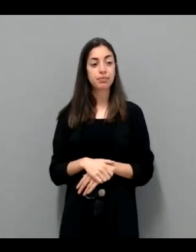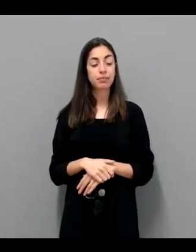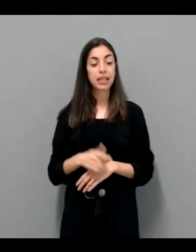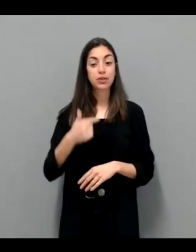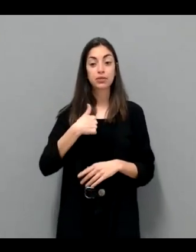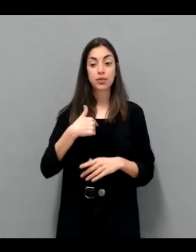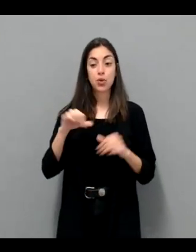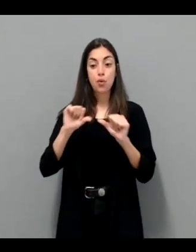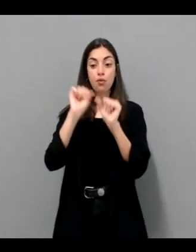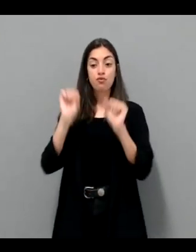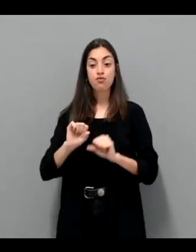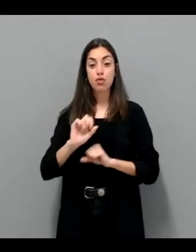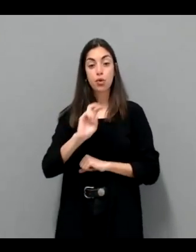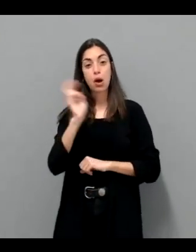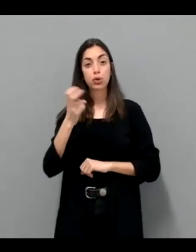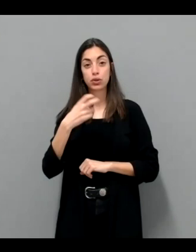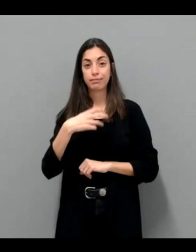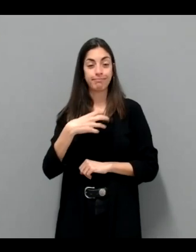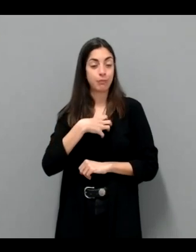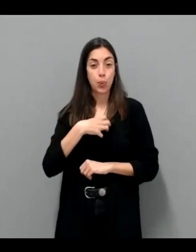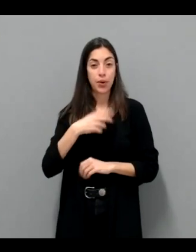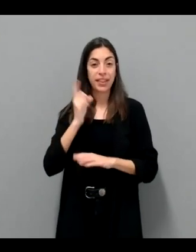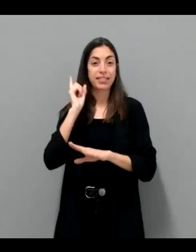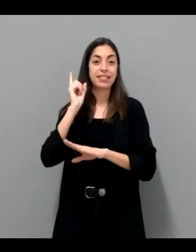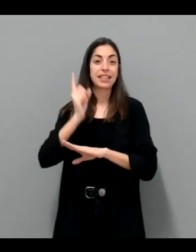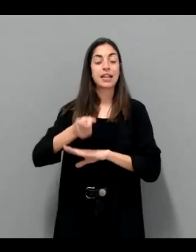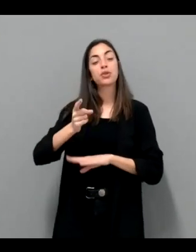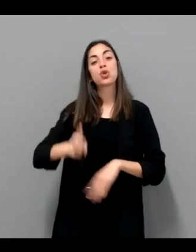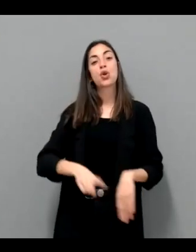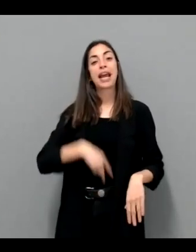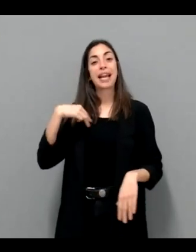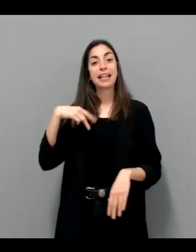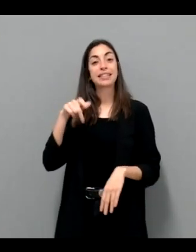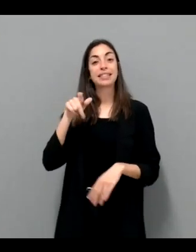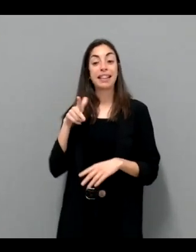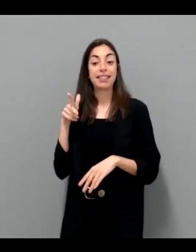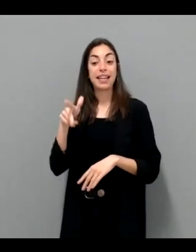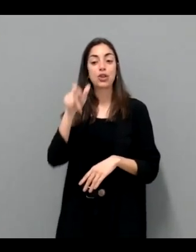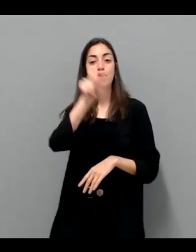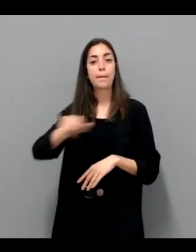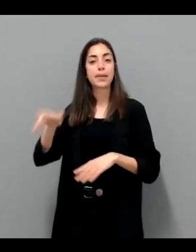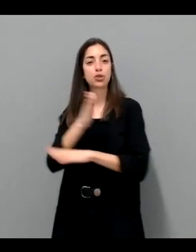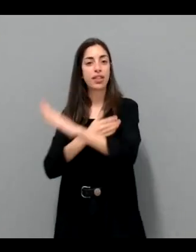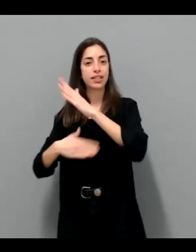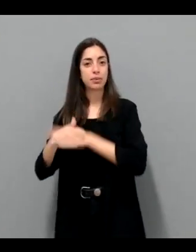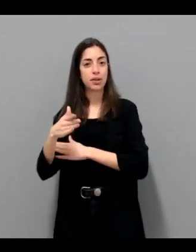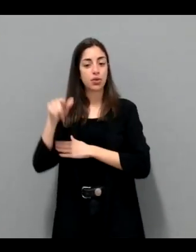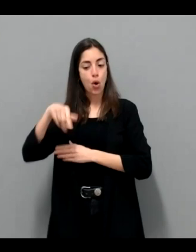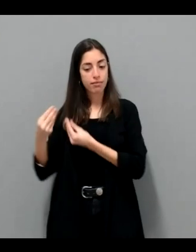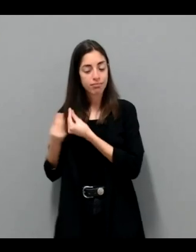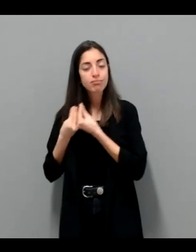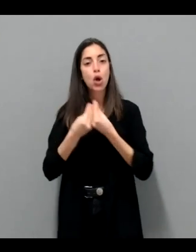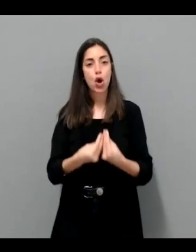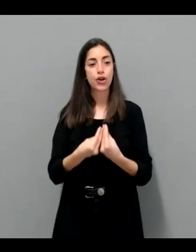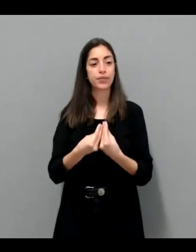agradecer a Jesús, nuestro director general de Derechos de las Personas con Discapacidad, que nos acompaña y